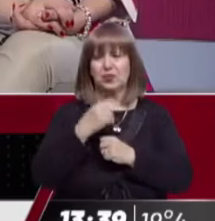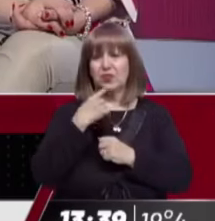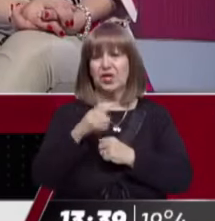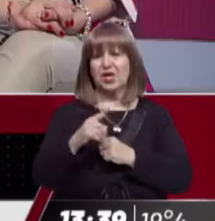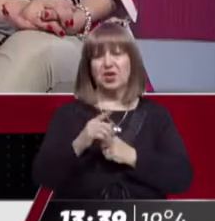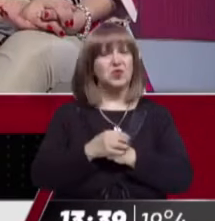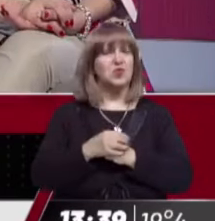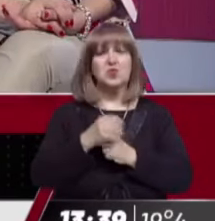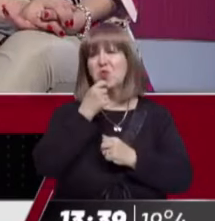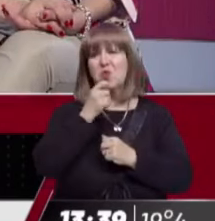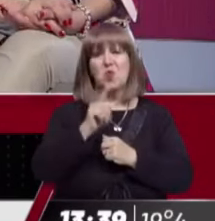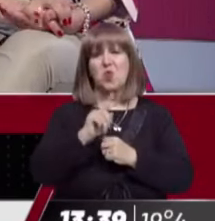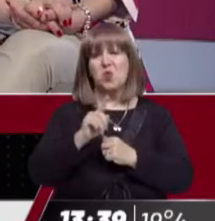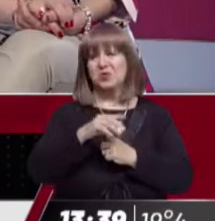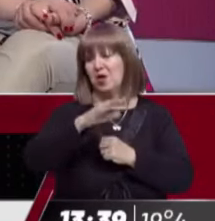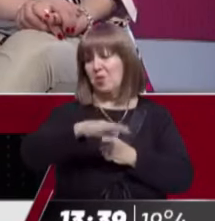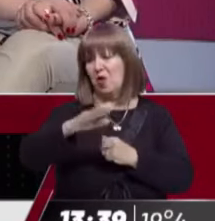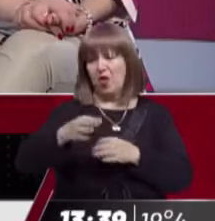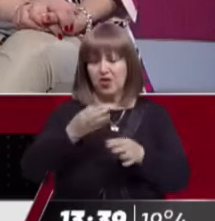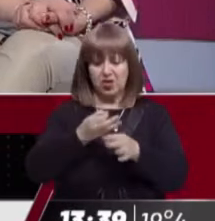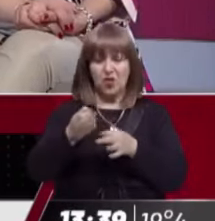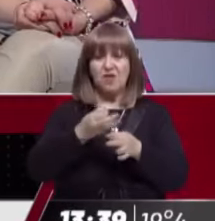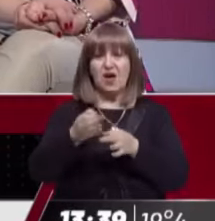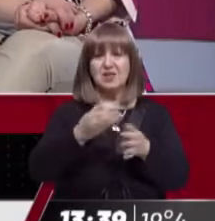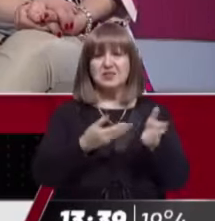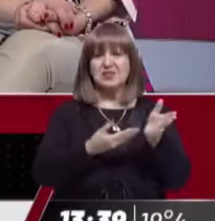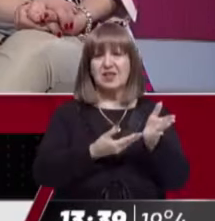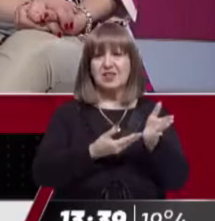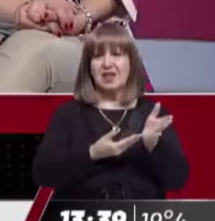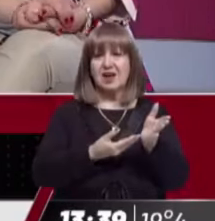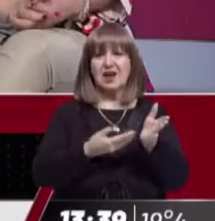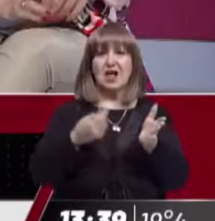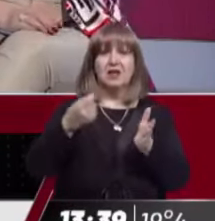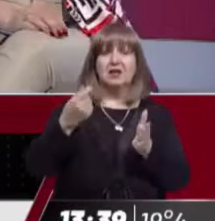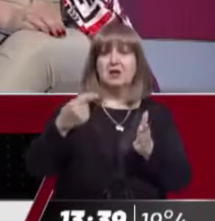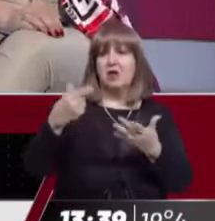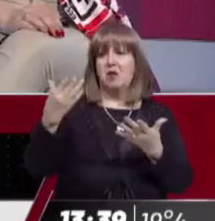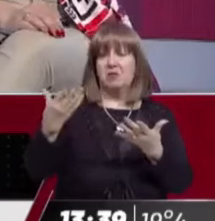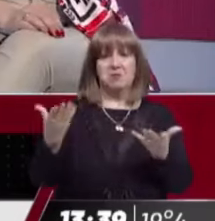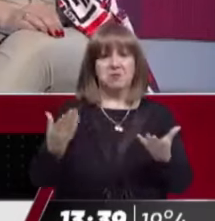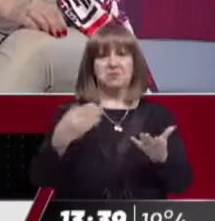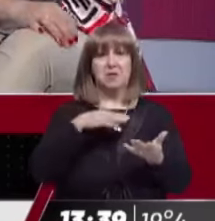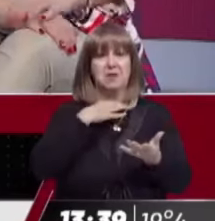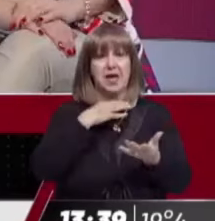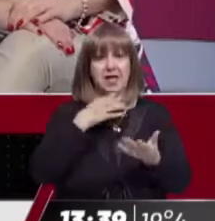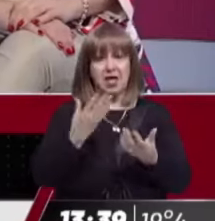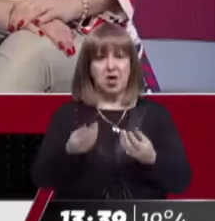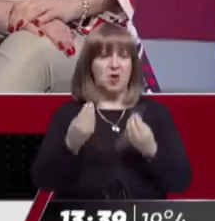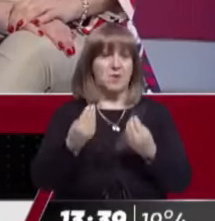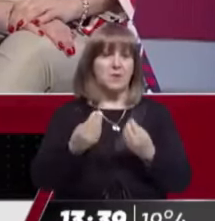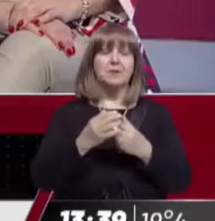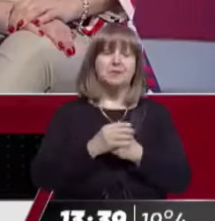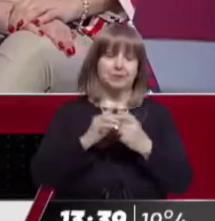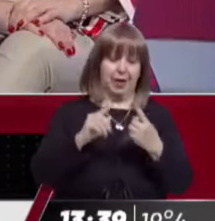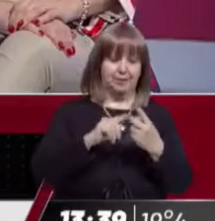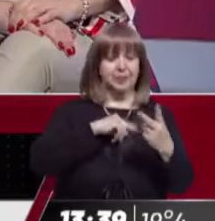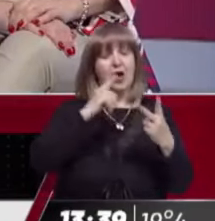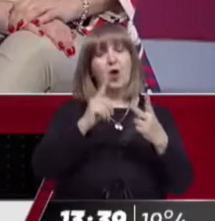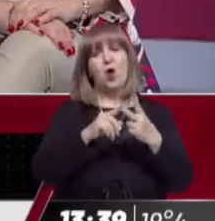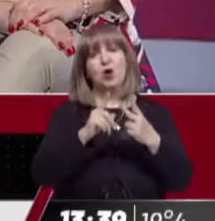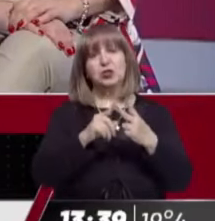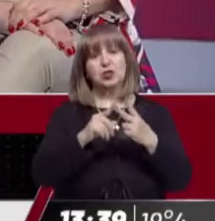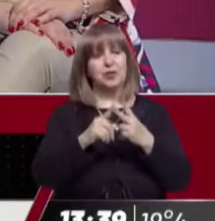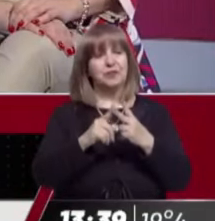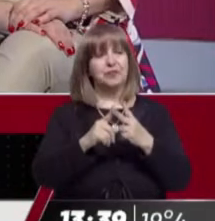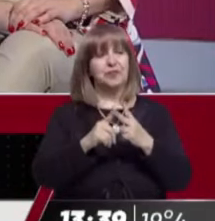que leer, dándole ese mensaje a los chicos, que todas las obras hay que hacérselas pagar a los vecinos del sur. Bueno, después tenemos también... El